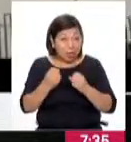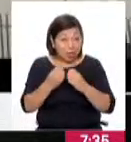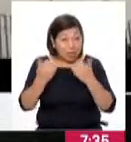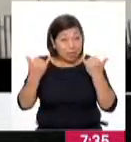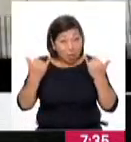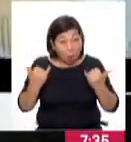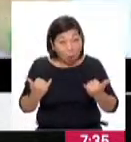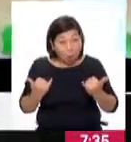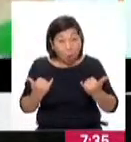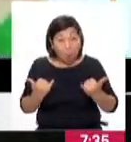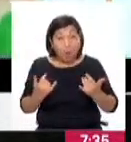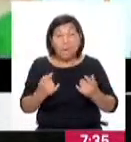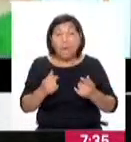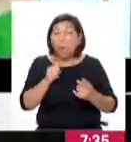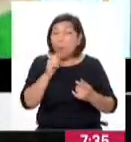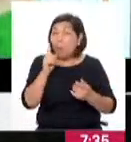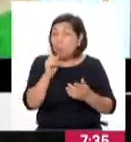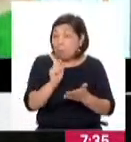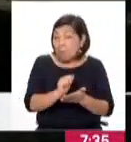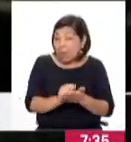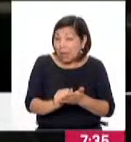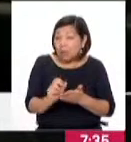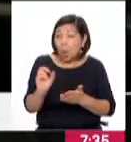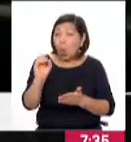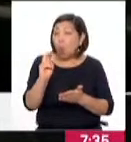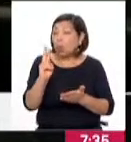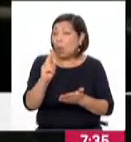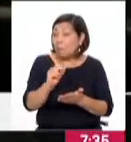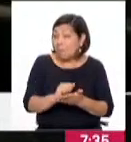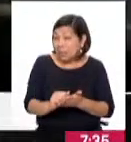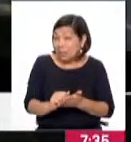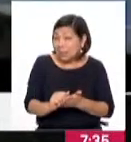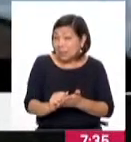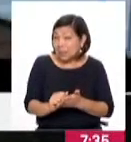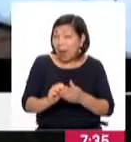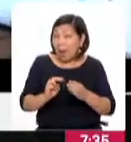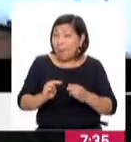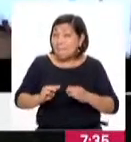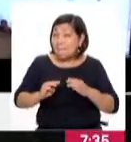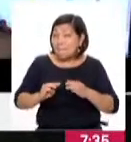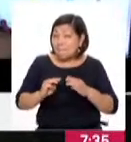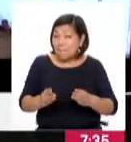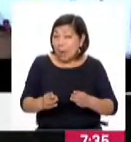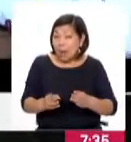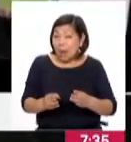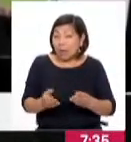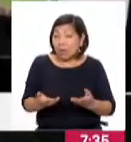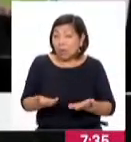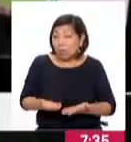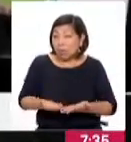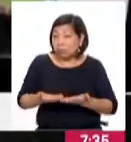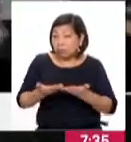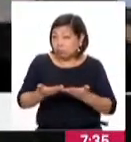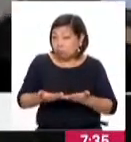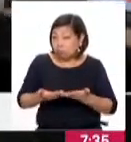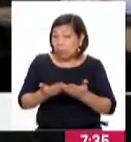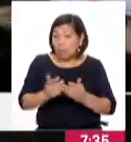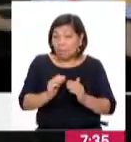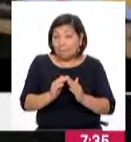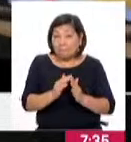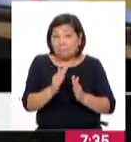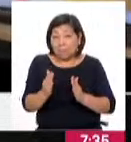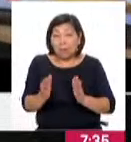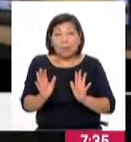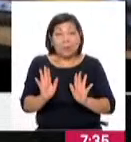es a un mes a dos meses o y simplemente el mar está un poco más caliente y podría pasar esto